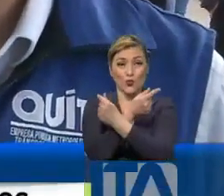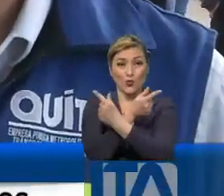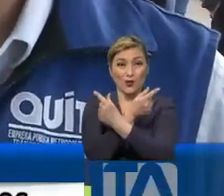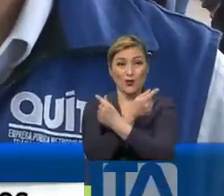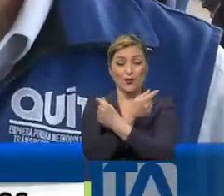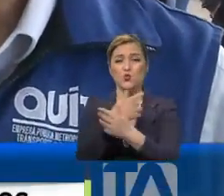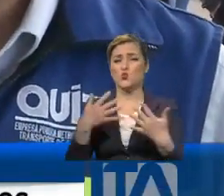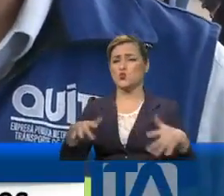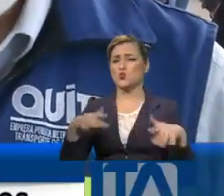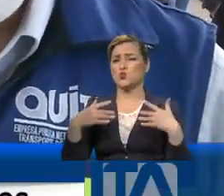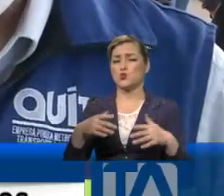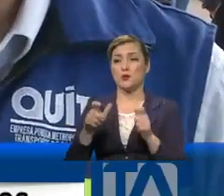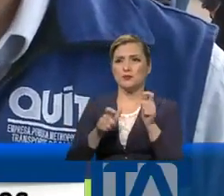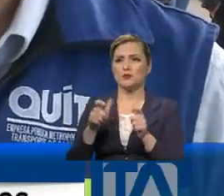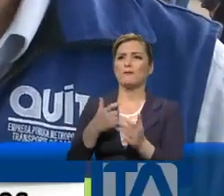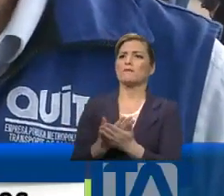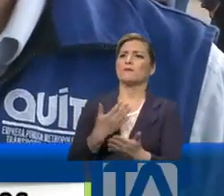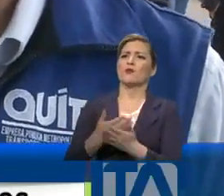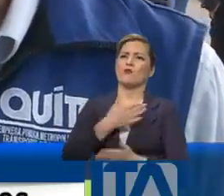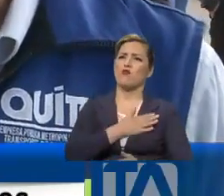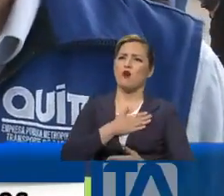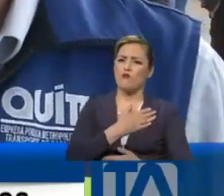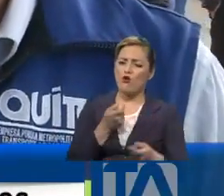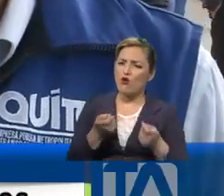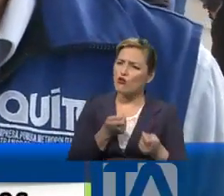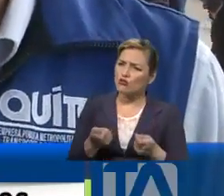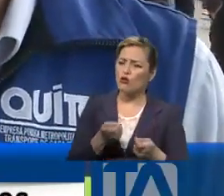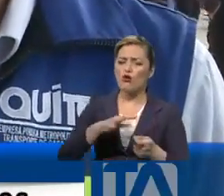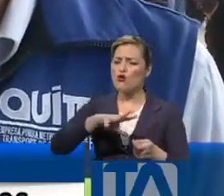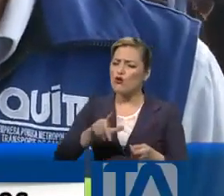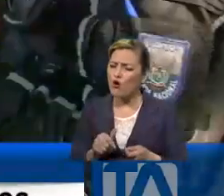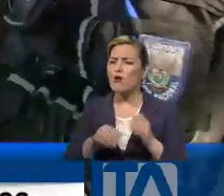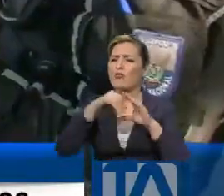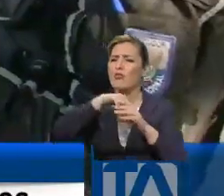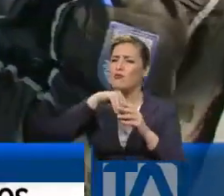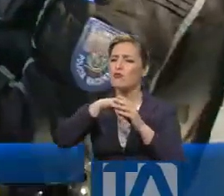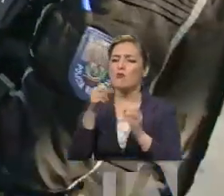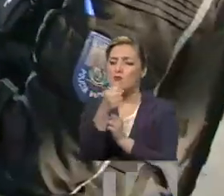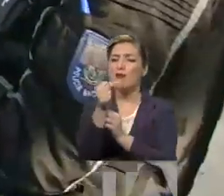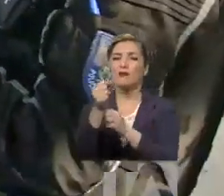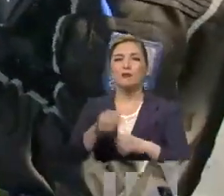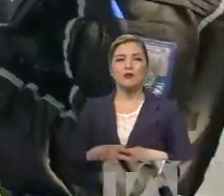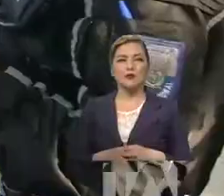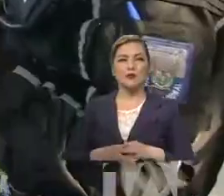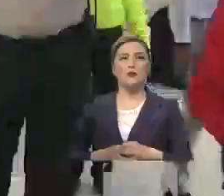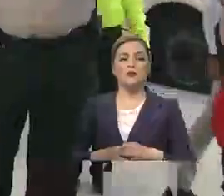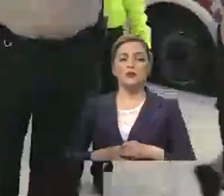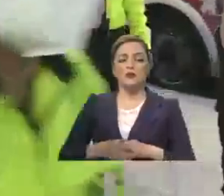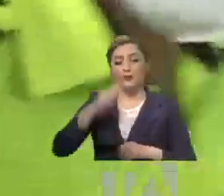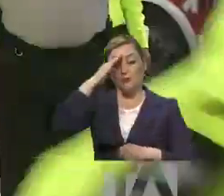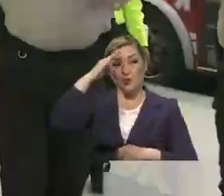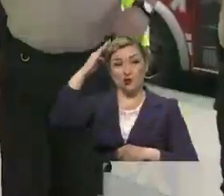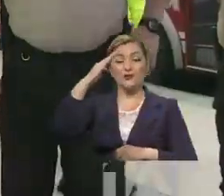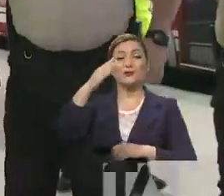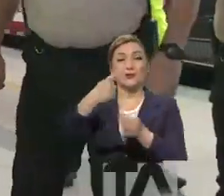unas exigencias de todos los usuarios en el sentido de que hagamos esto y hoy estamos implementándolo. El comandante general del DMQ indica en